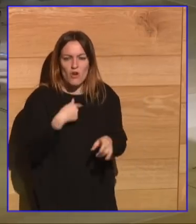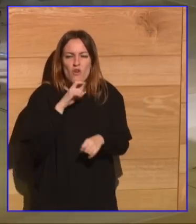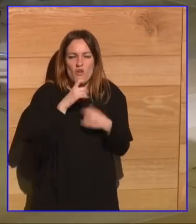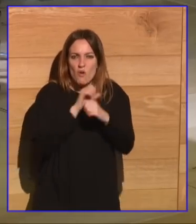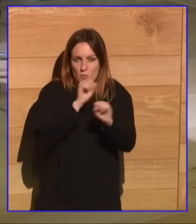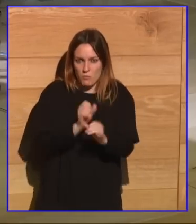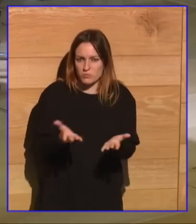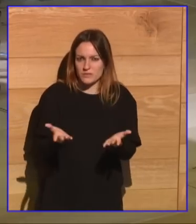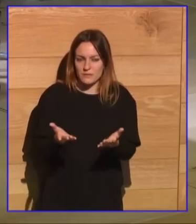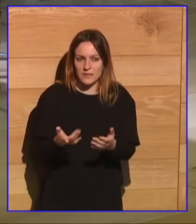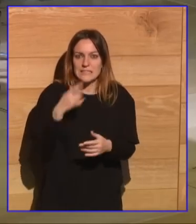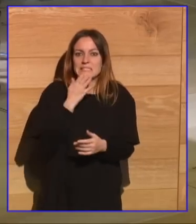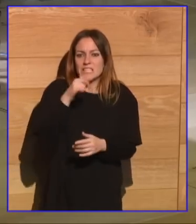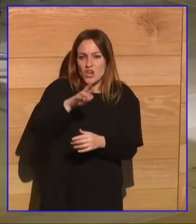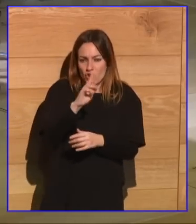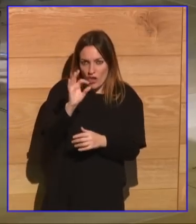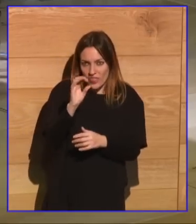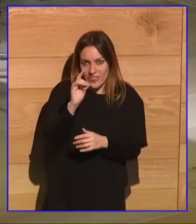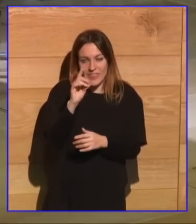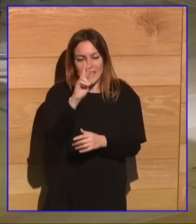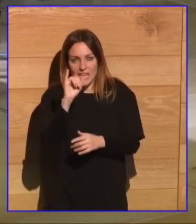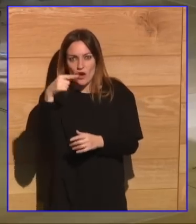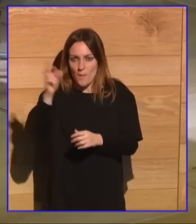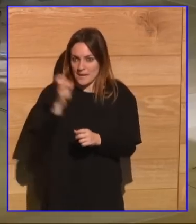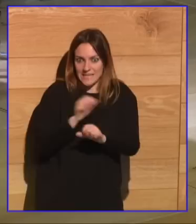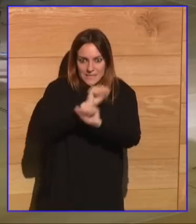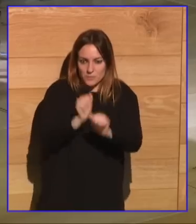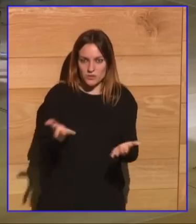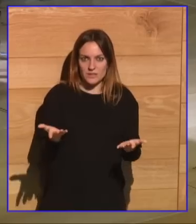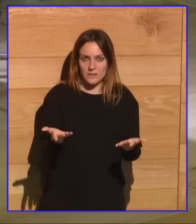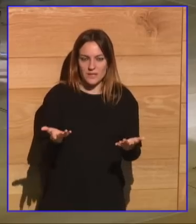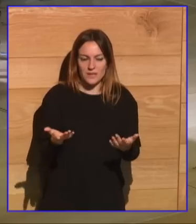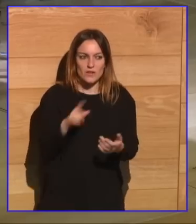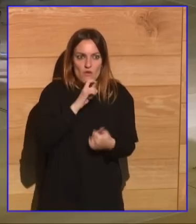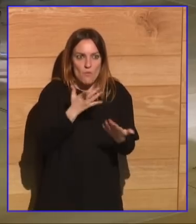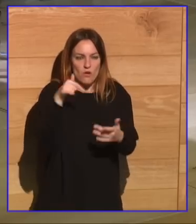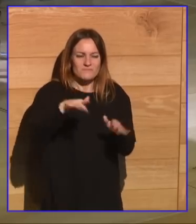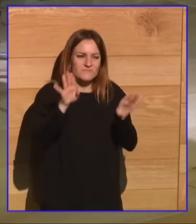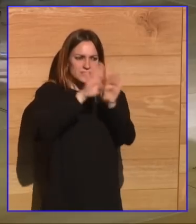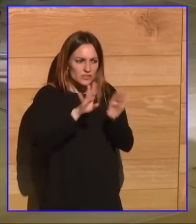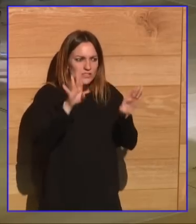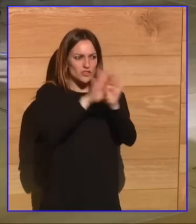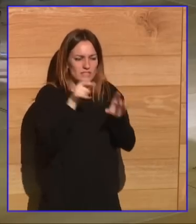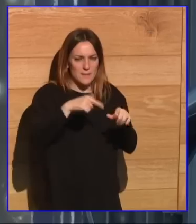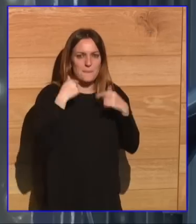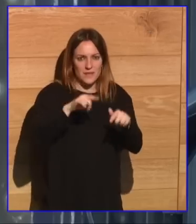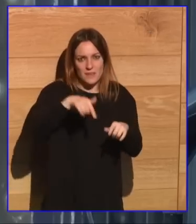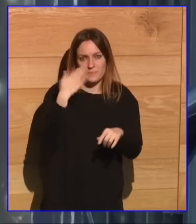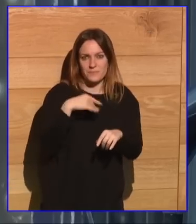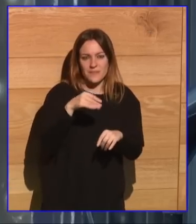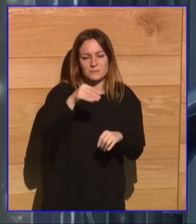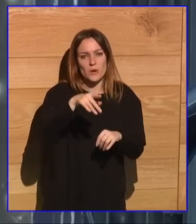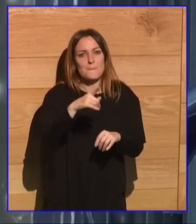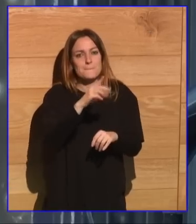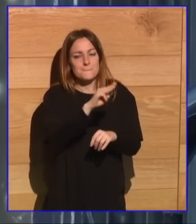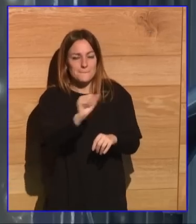llega Rodrigo a programarme esto. La cuestión es que Vamos a escuchar The Wall. esas noches ya perdidas de Parker son